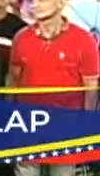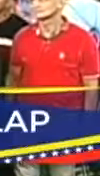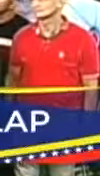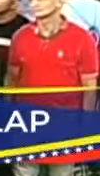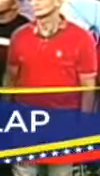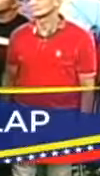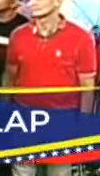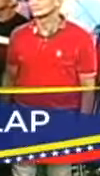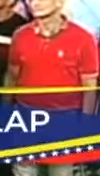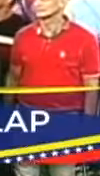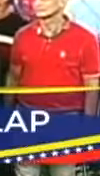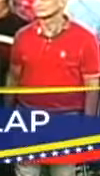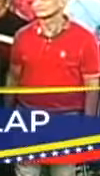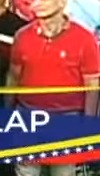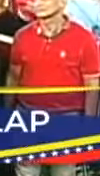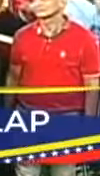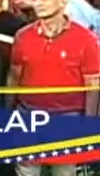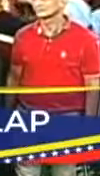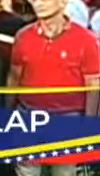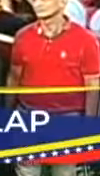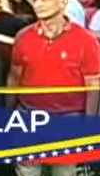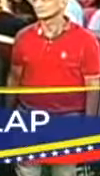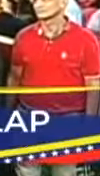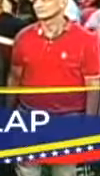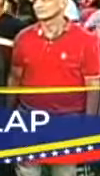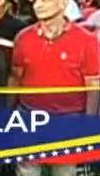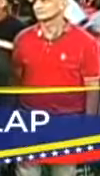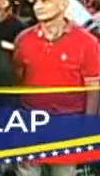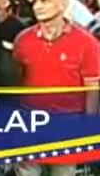Venezuela, para sentir que